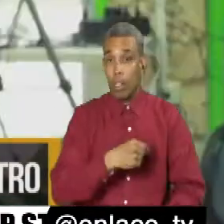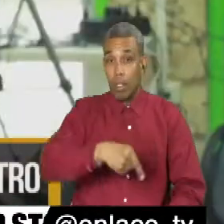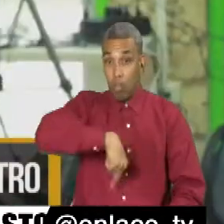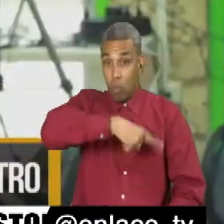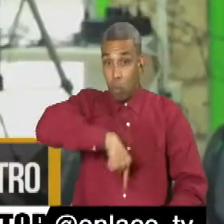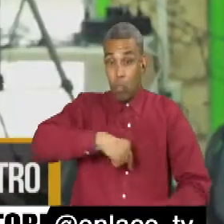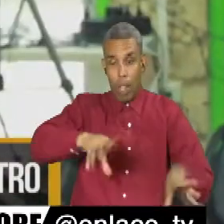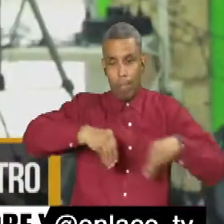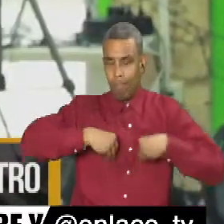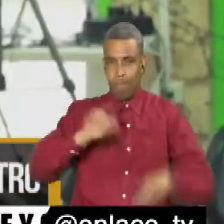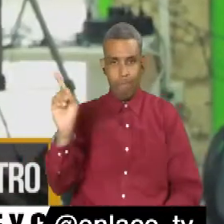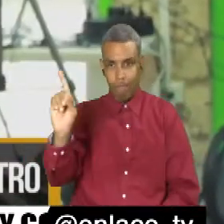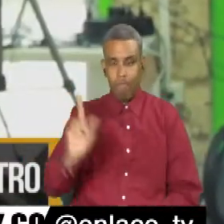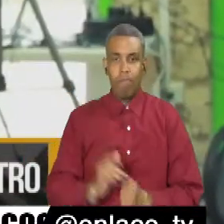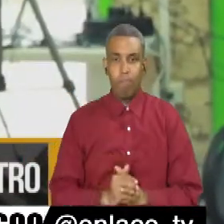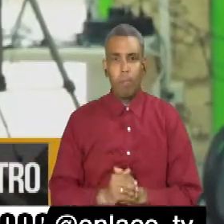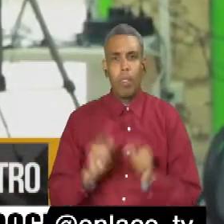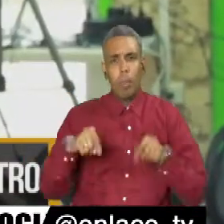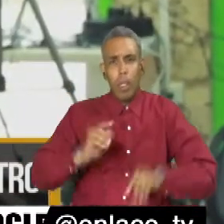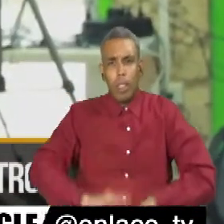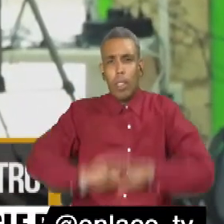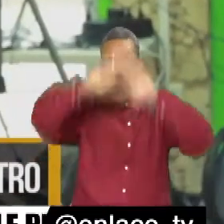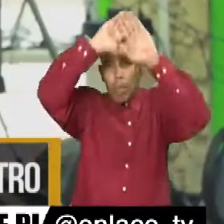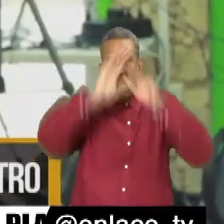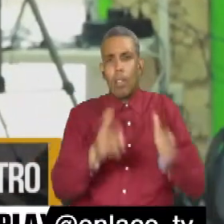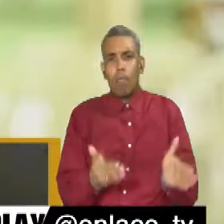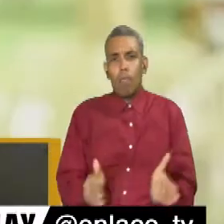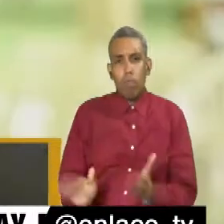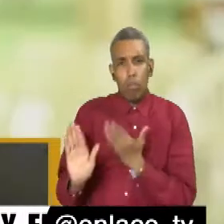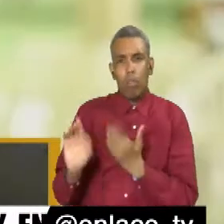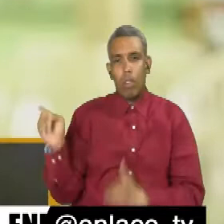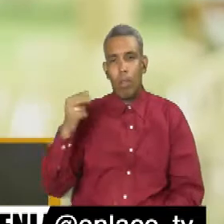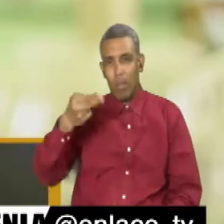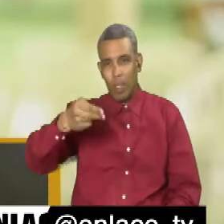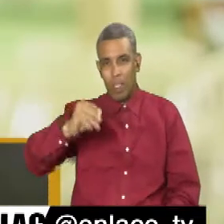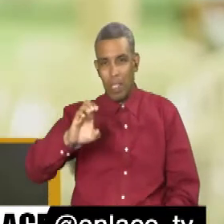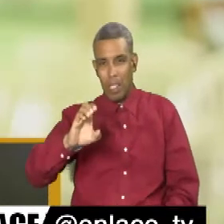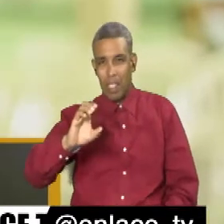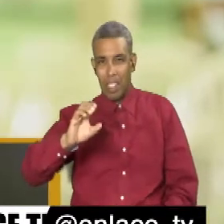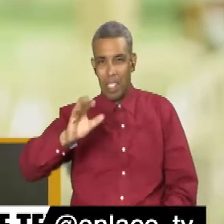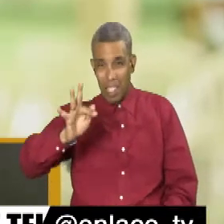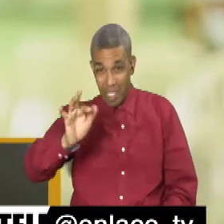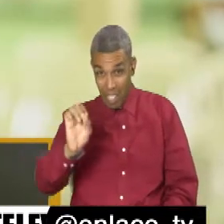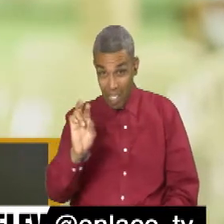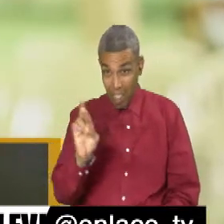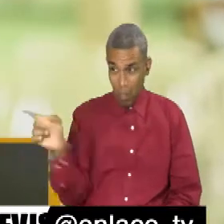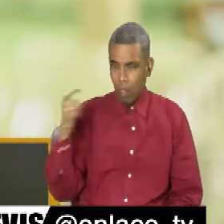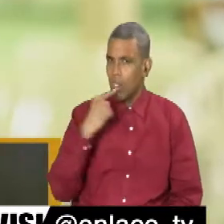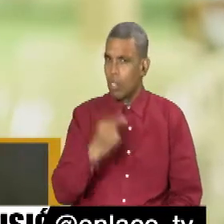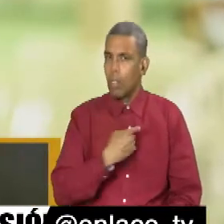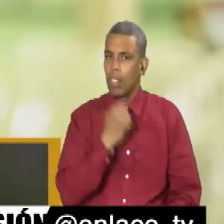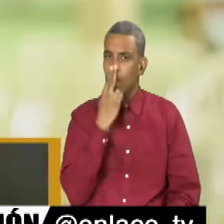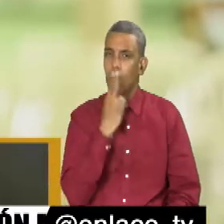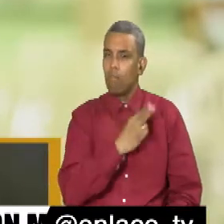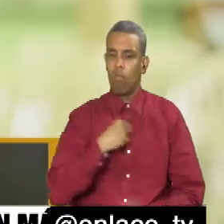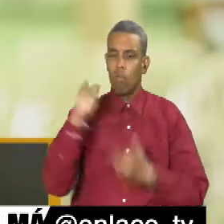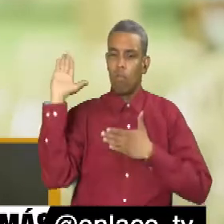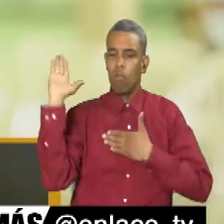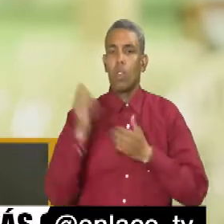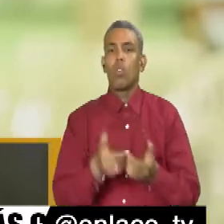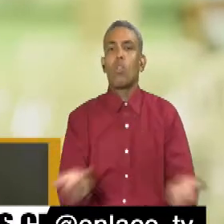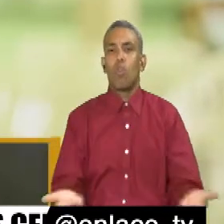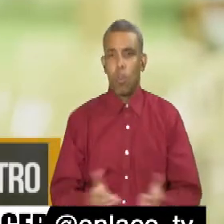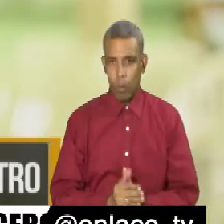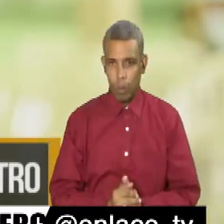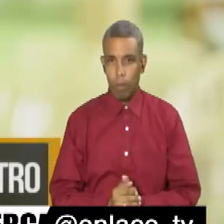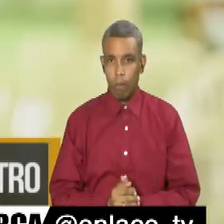Planeación, Héctor Fuentes, así se comprometió con estas comunidades. Lo que manifestamos hoy es nuestro deseo de acompañar la formulación de un proceso